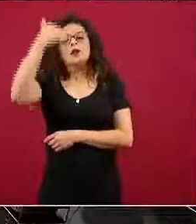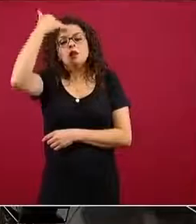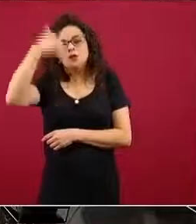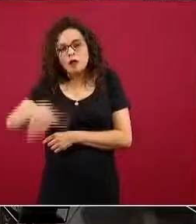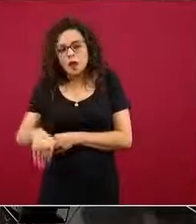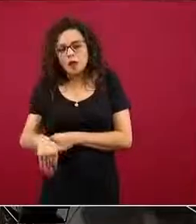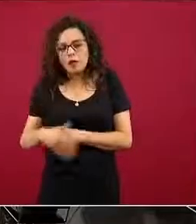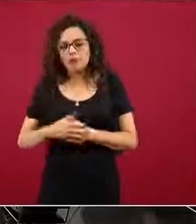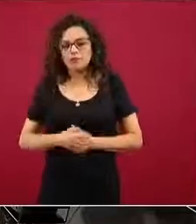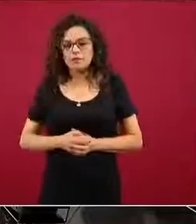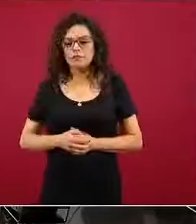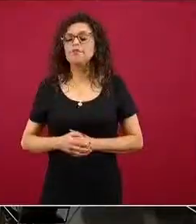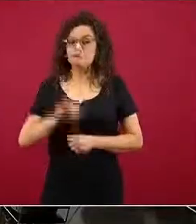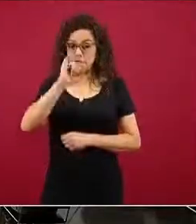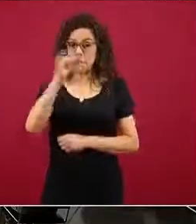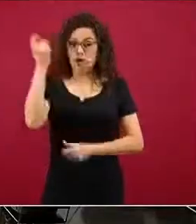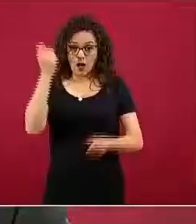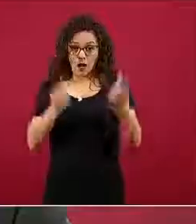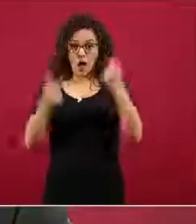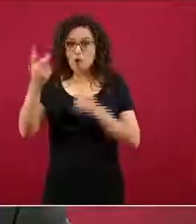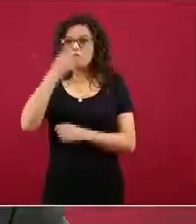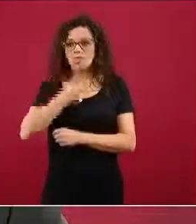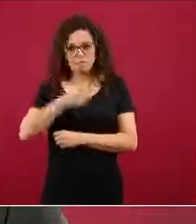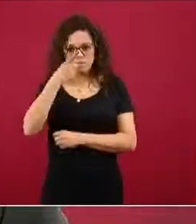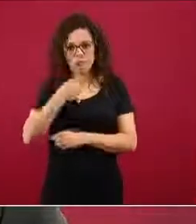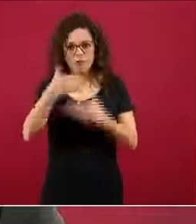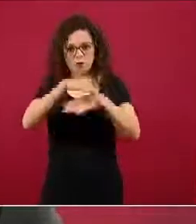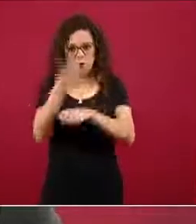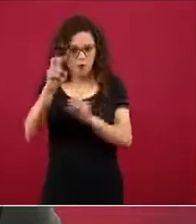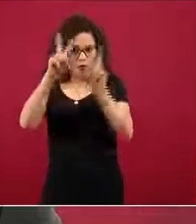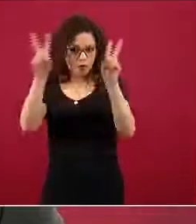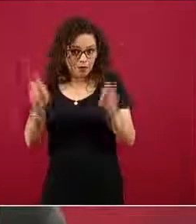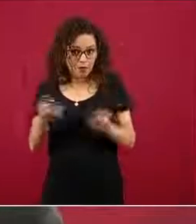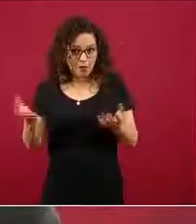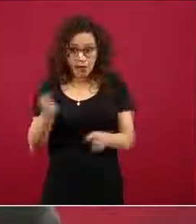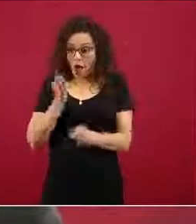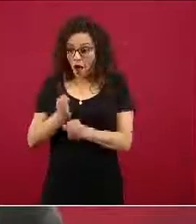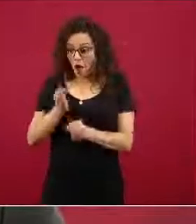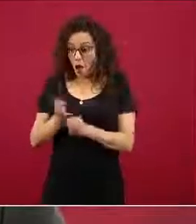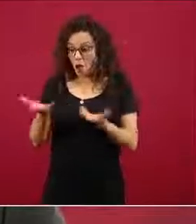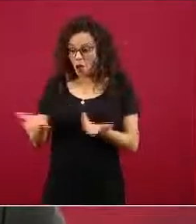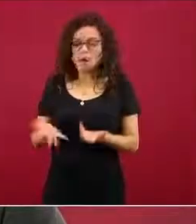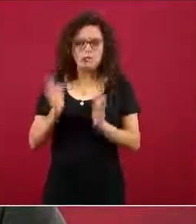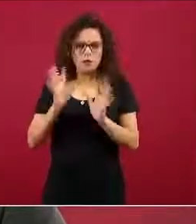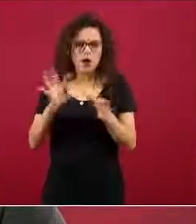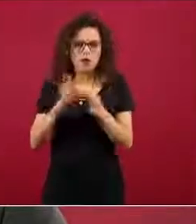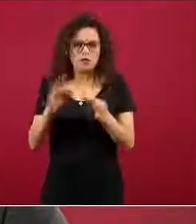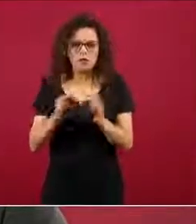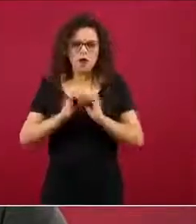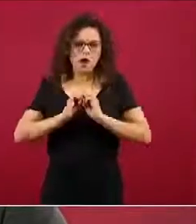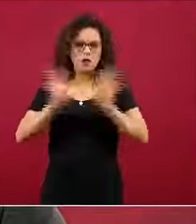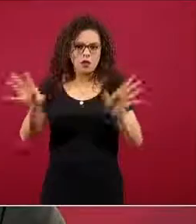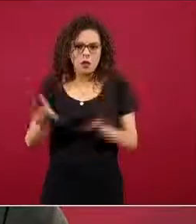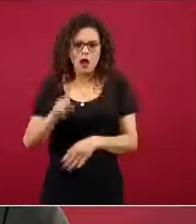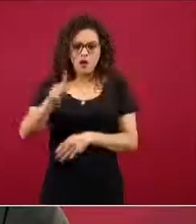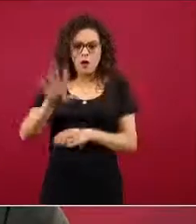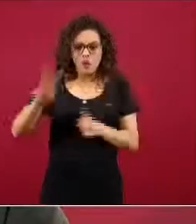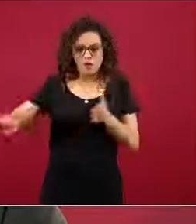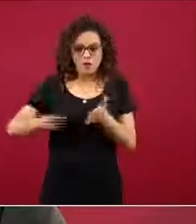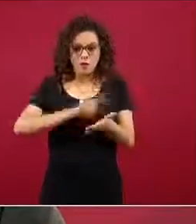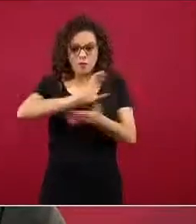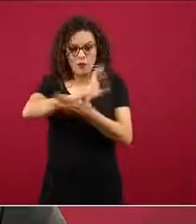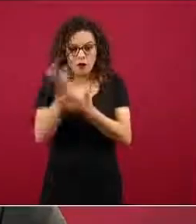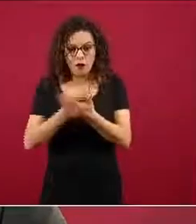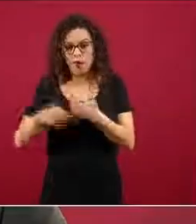no, hemos recibido algunos comentarios al respecto. Las condiciones contractuales son explícitas, cada quien que firmó un contrato conoce a qué